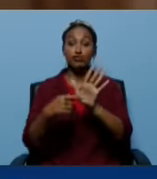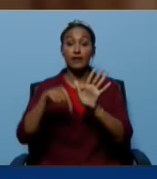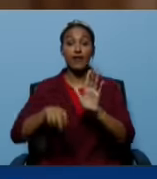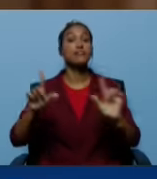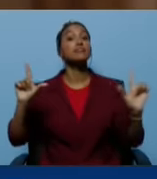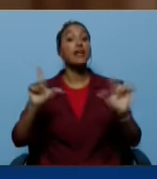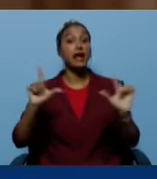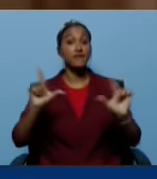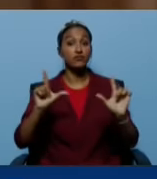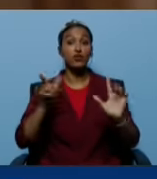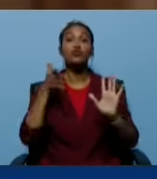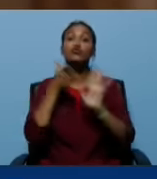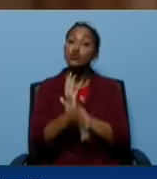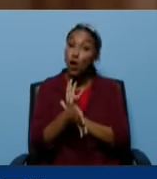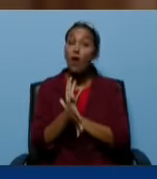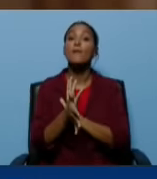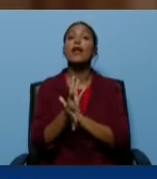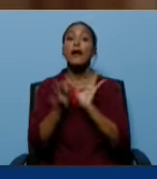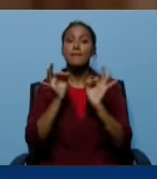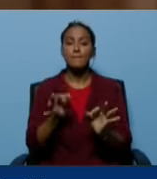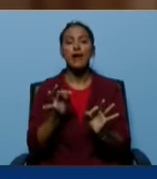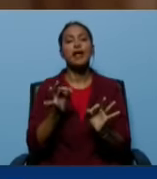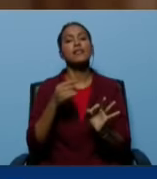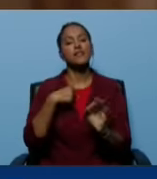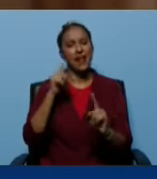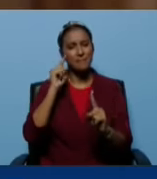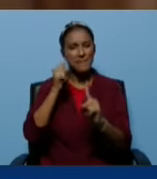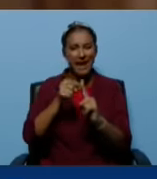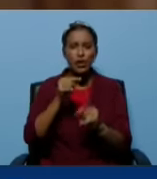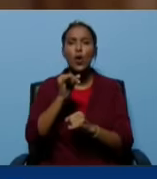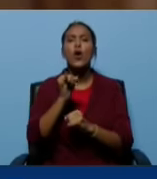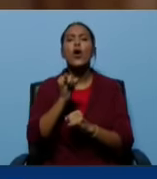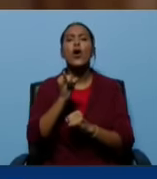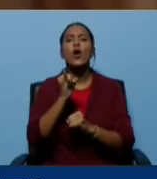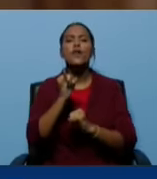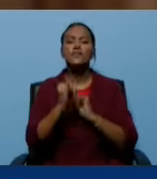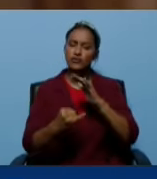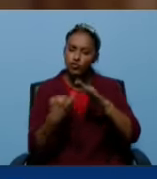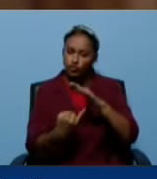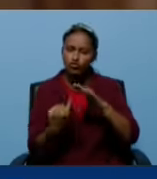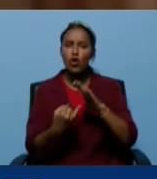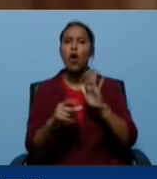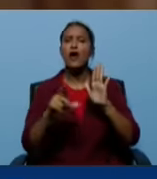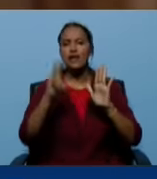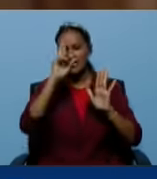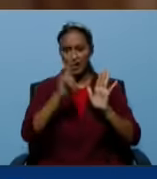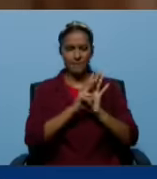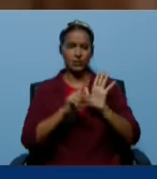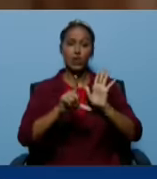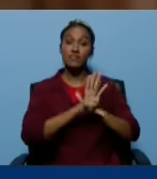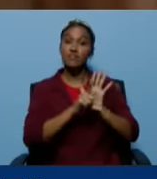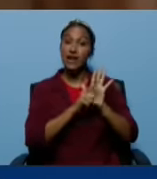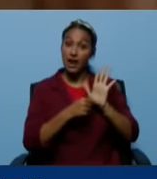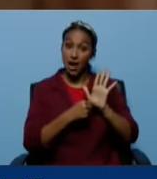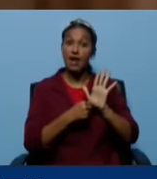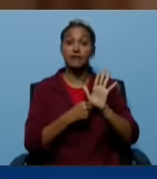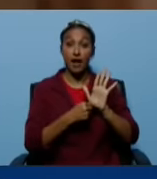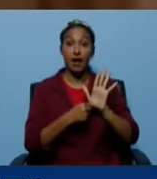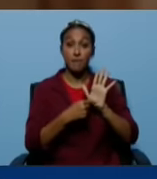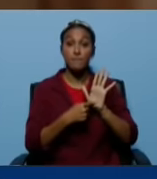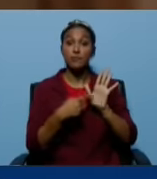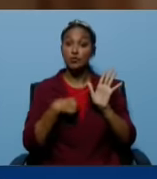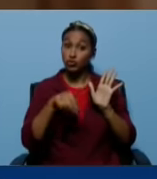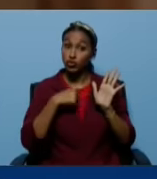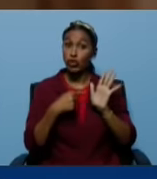tienen una solución en el marco de nuestra Constitución, en el marco de nuestras leyes. Y lo vemos reflejado no solamente en